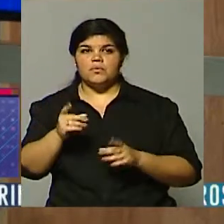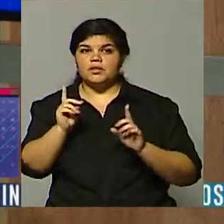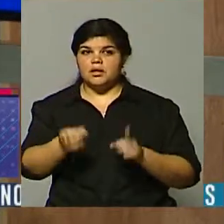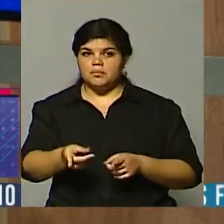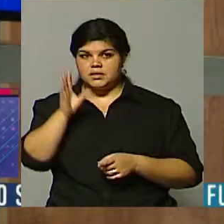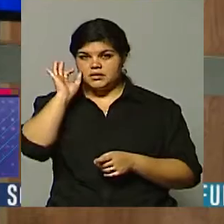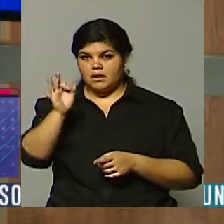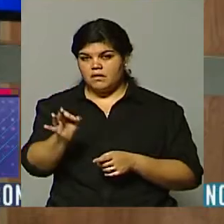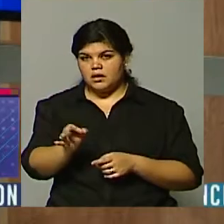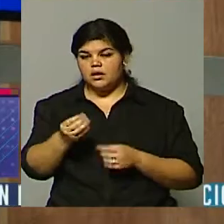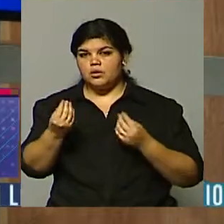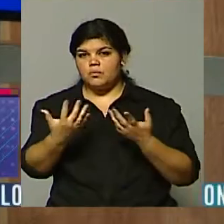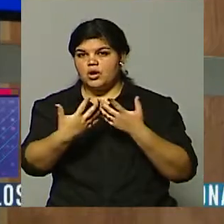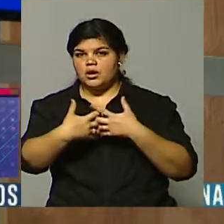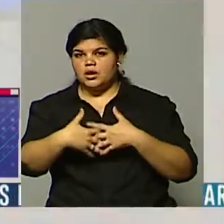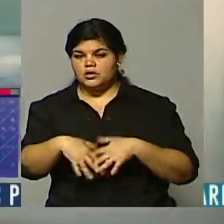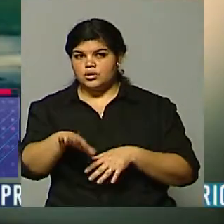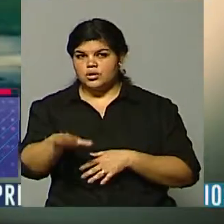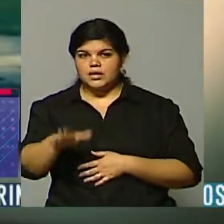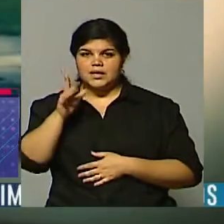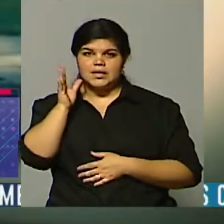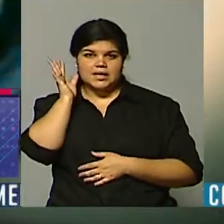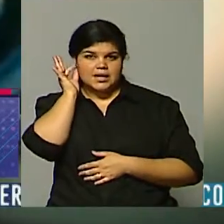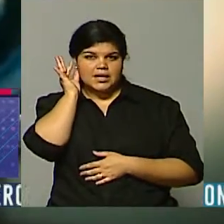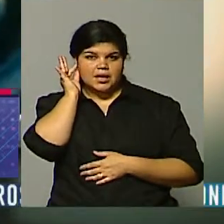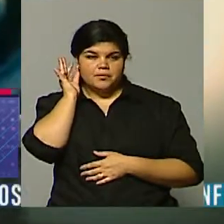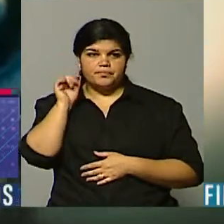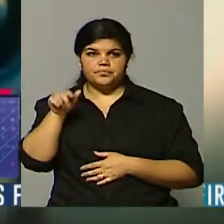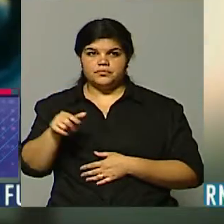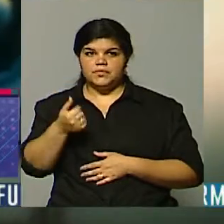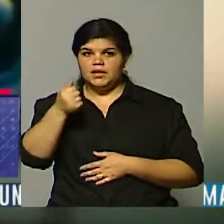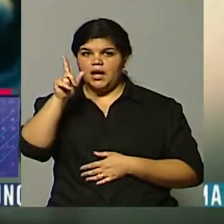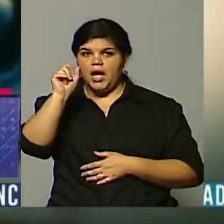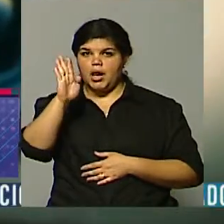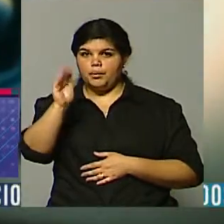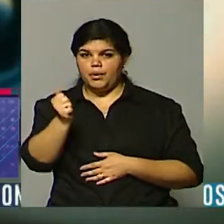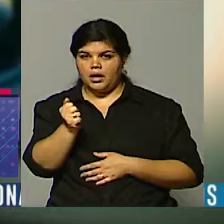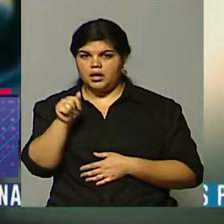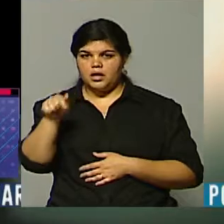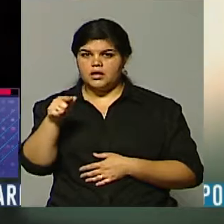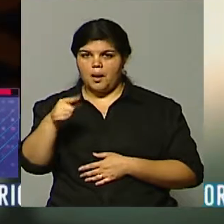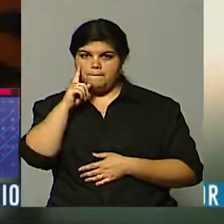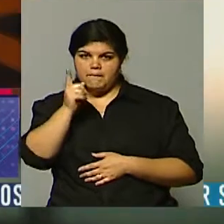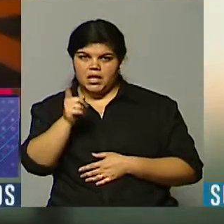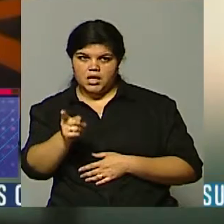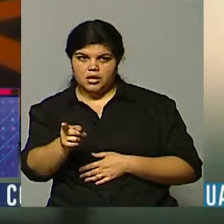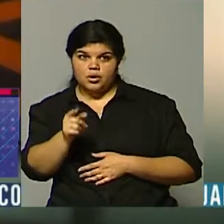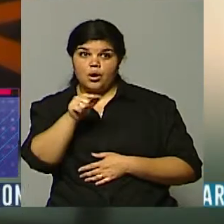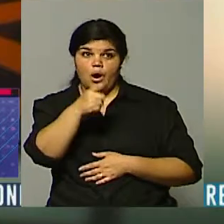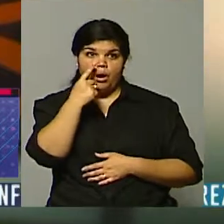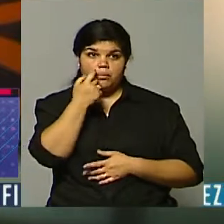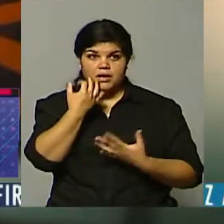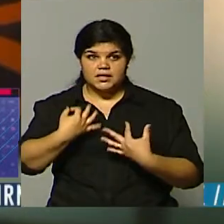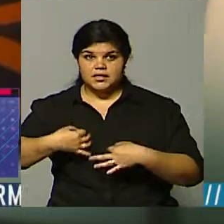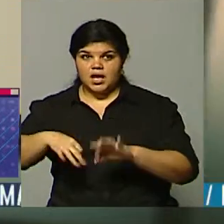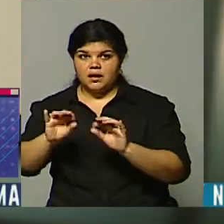Abra Stone, que tiene el mismo poder que él y corre un grave peligro, por lo que él debe salvarla a